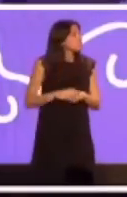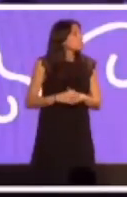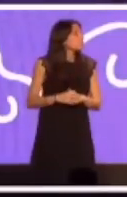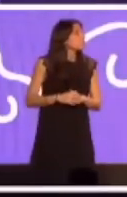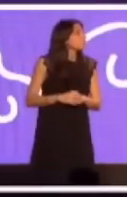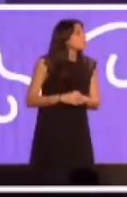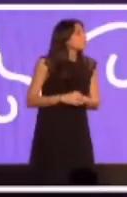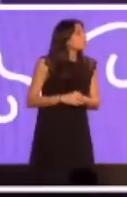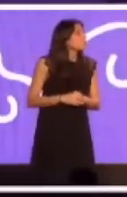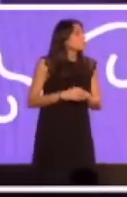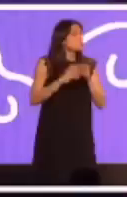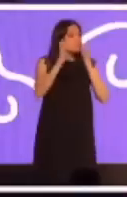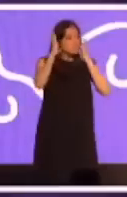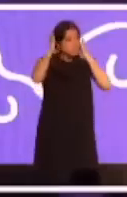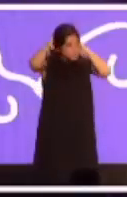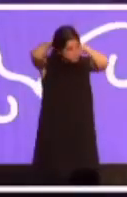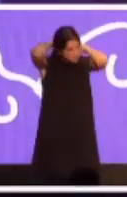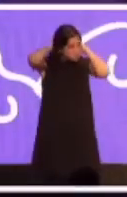pero